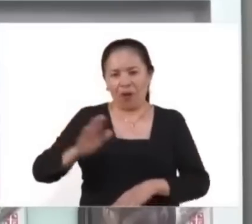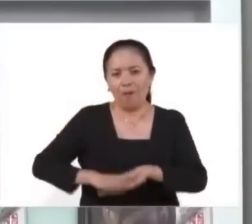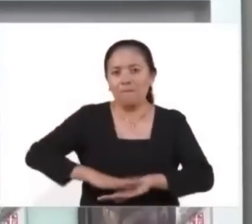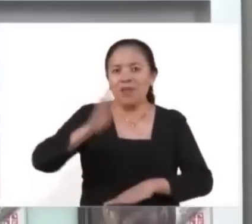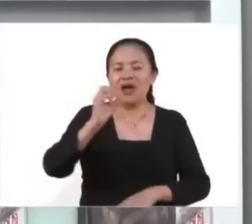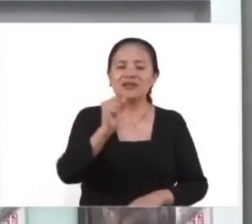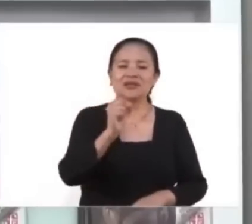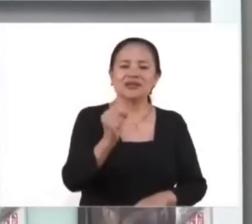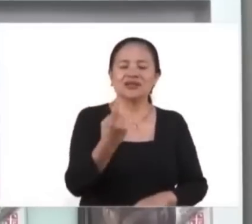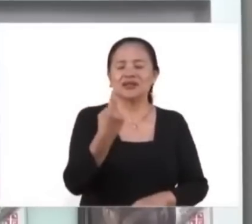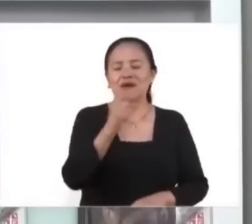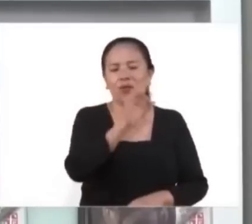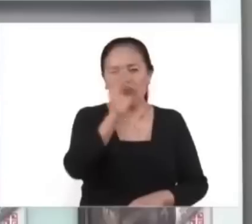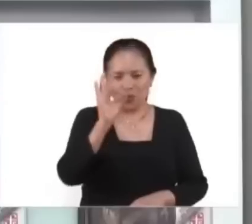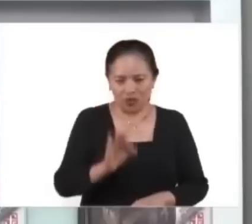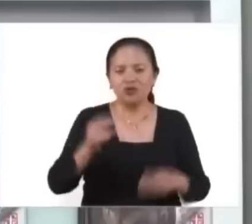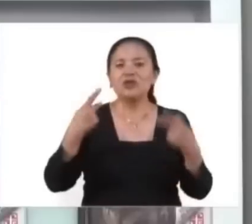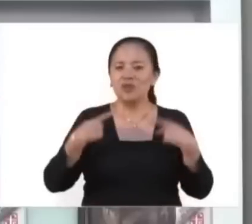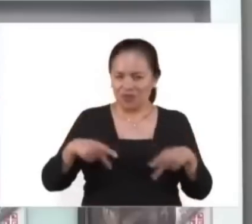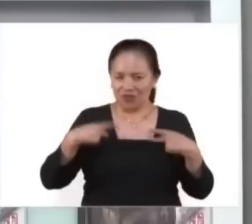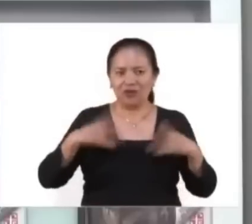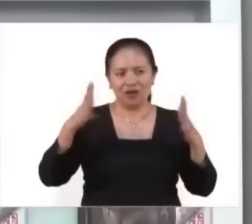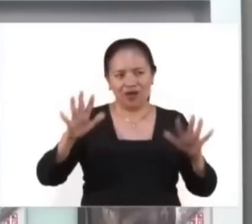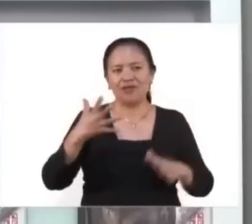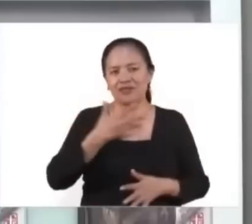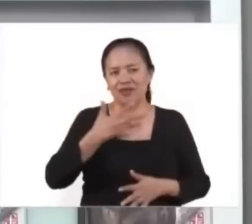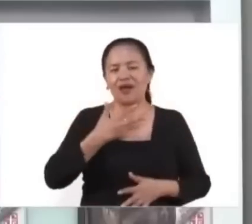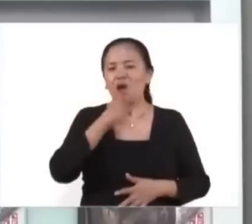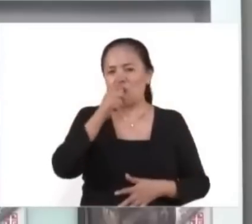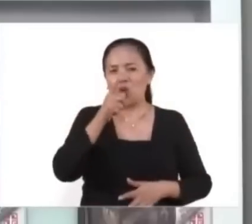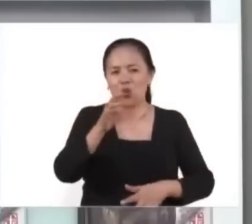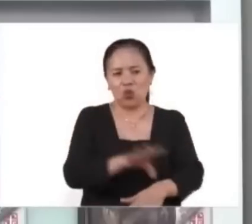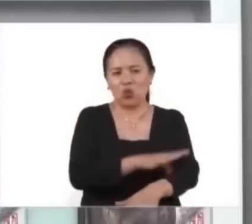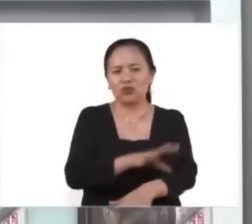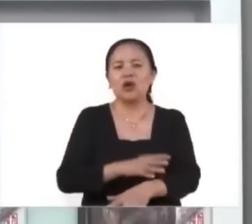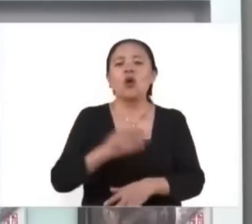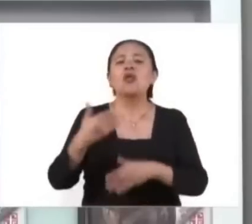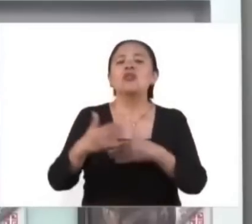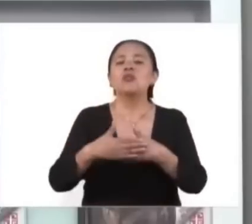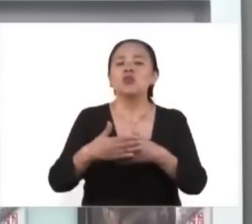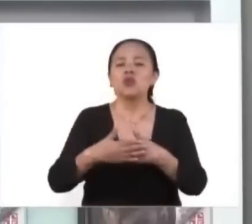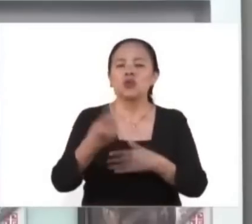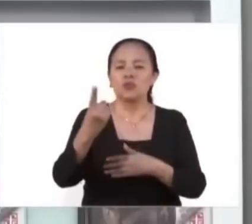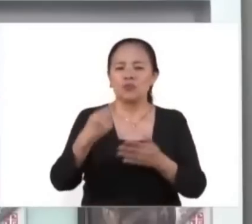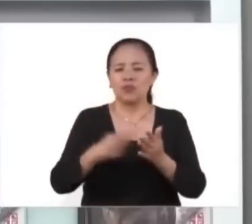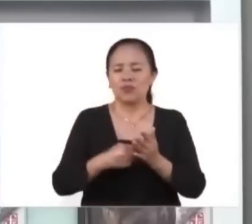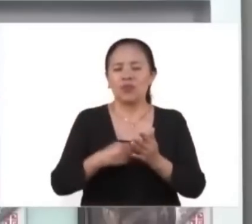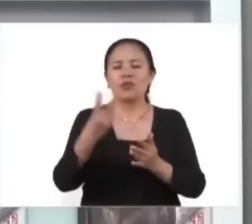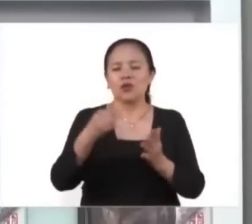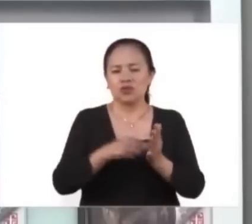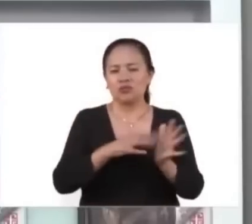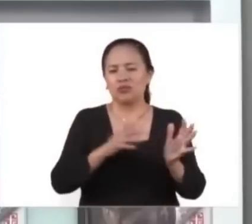del 60 por ciento casi sesenta y cinco por ciento en el 2024 es una nueva nacionalización